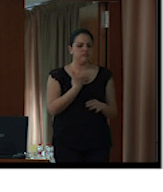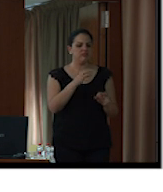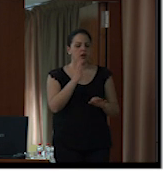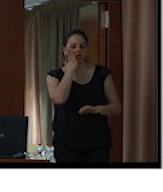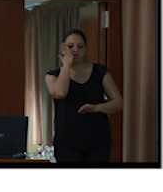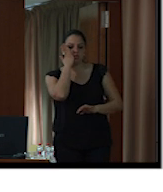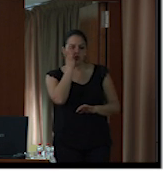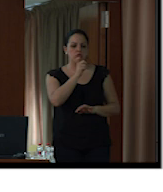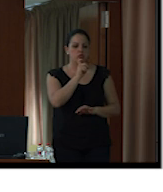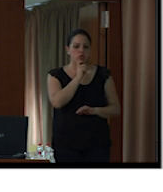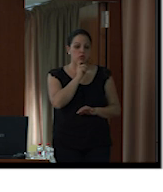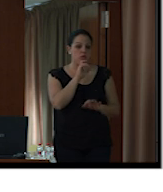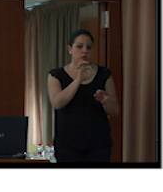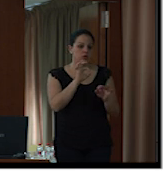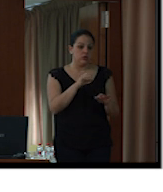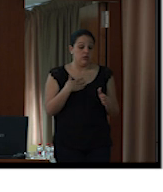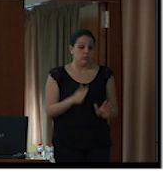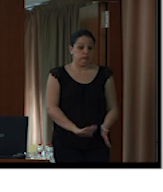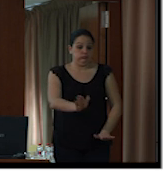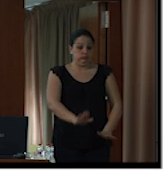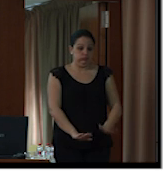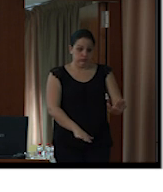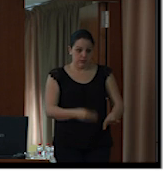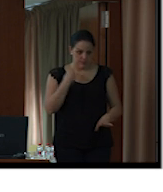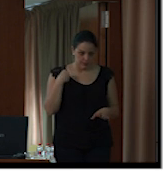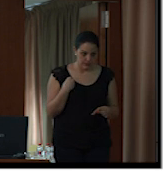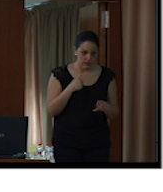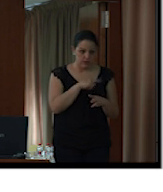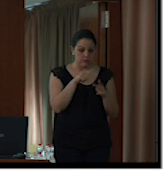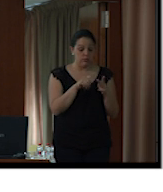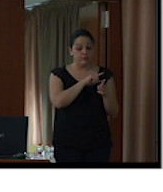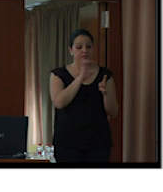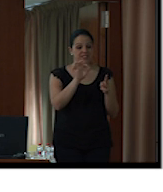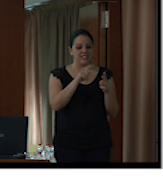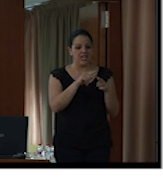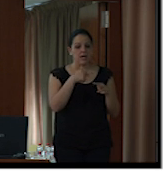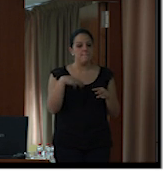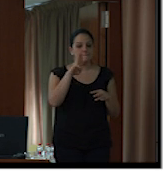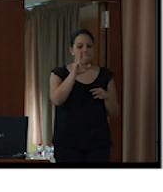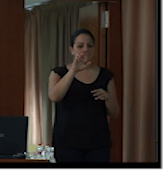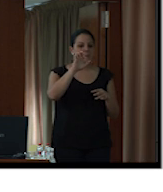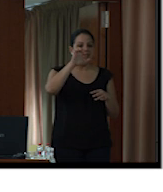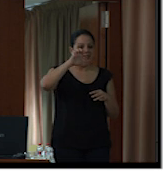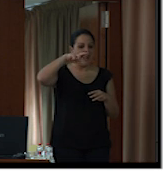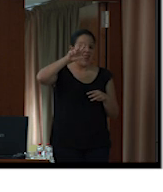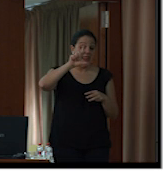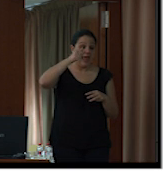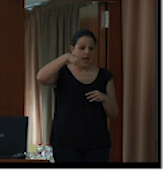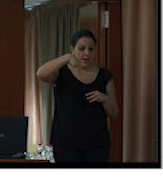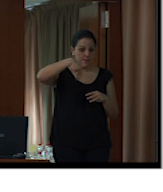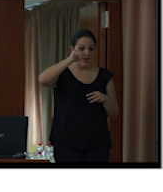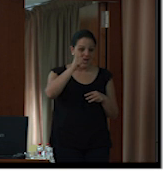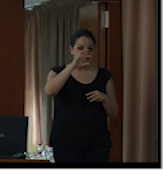sean pacientes epilépticos. El que tiene un grado de evidencia A es la pregabalina. La pregabalina es un fármaco que lo que hace es que reduce los